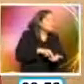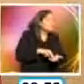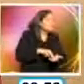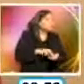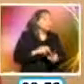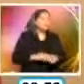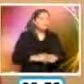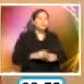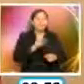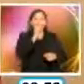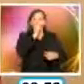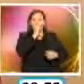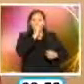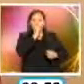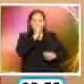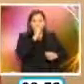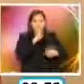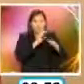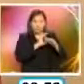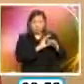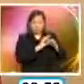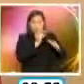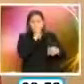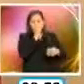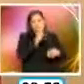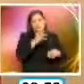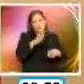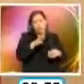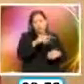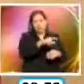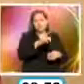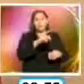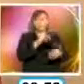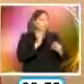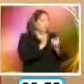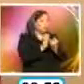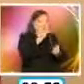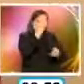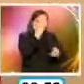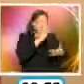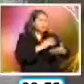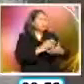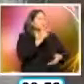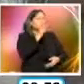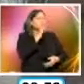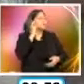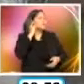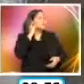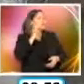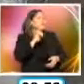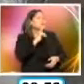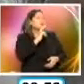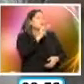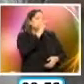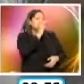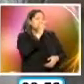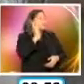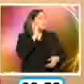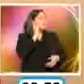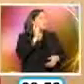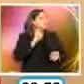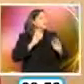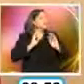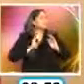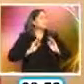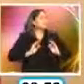pues aunque no está tan cerca de su bebé, pero bueno, está conociéndolo también, el bebé escucha también la voz de su papá. Son como momentos de